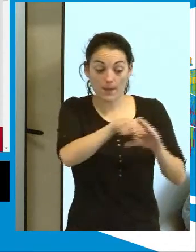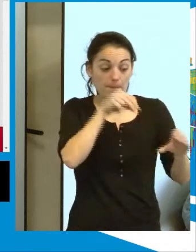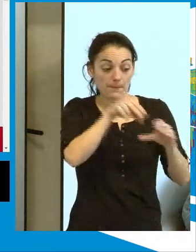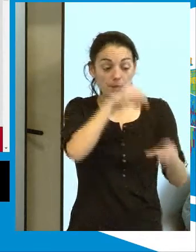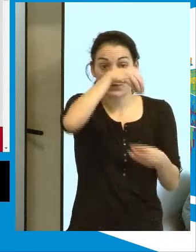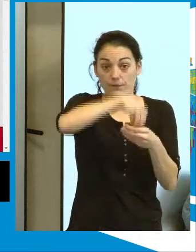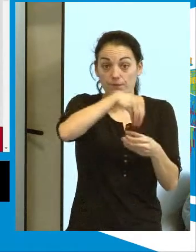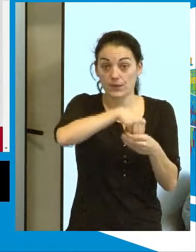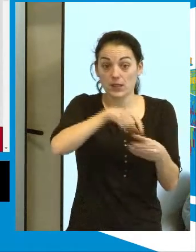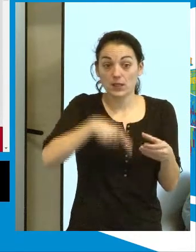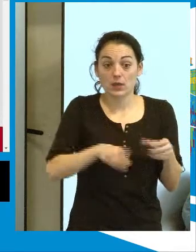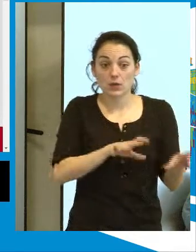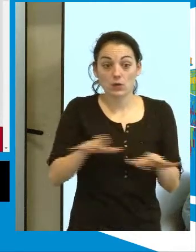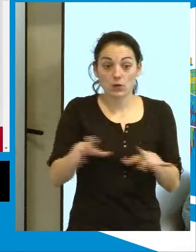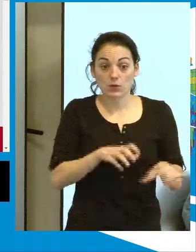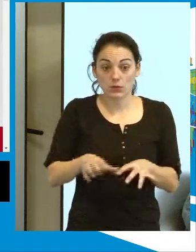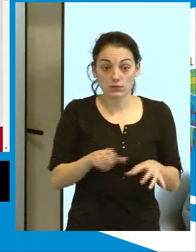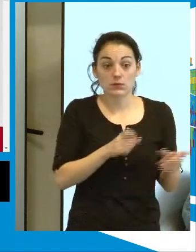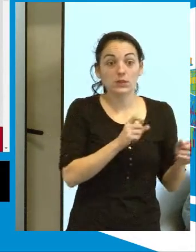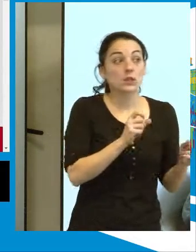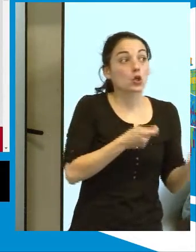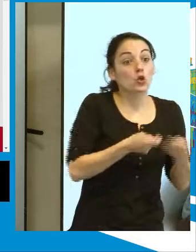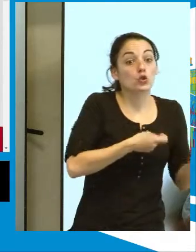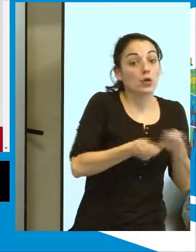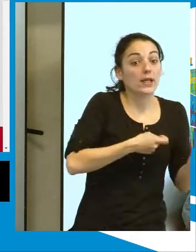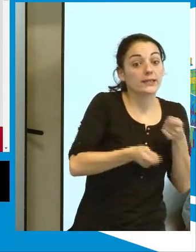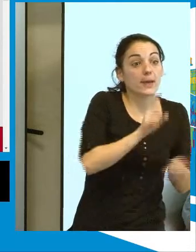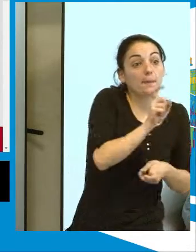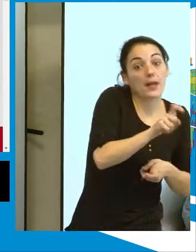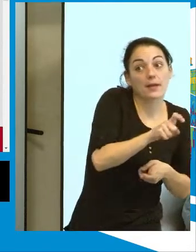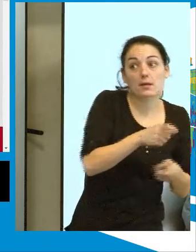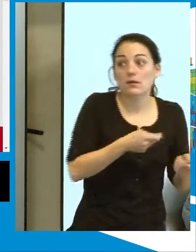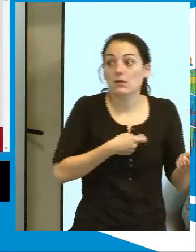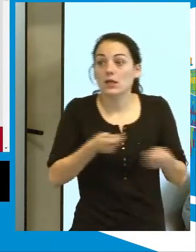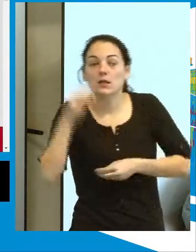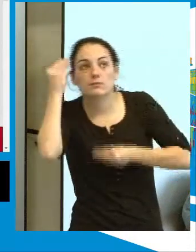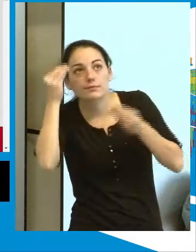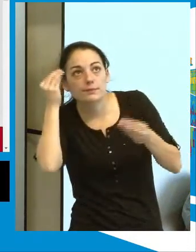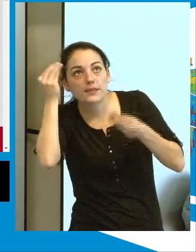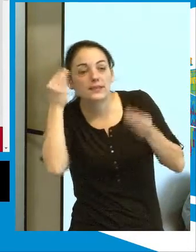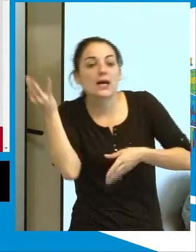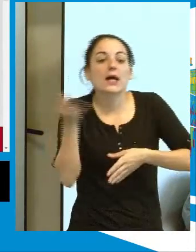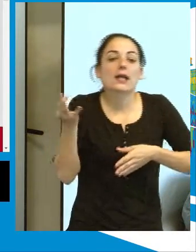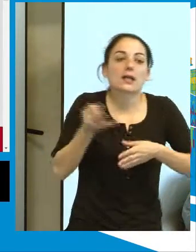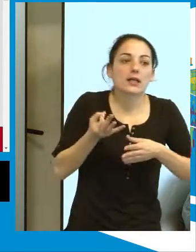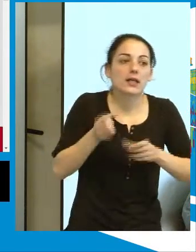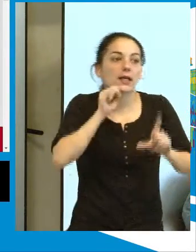que nos propone el de este teclado pues serían los controles del player. No tenemos que pensar y saber lo que es para el YouTube, cómo tengo que